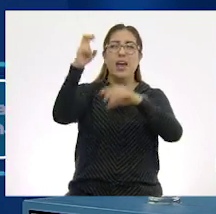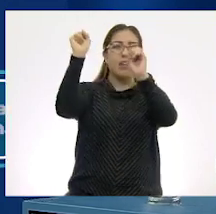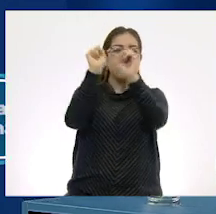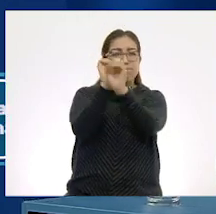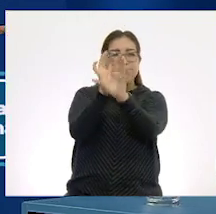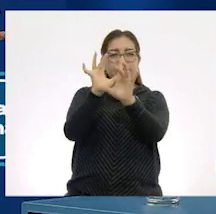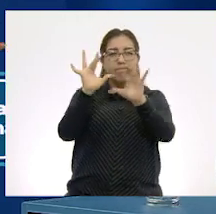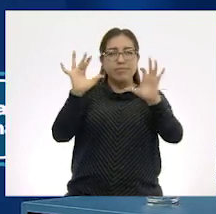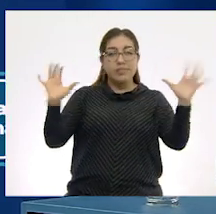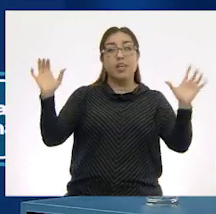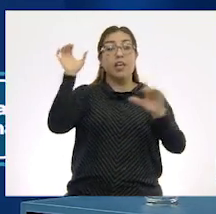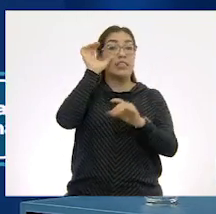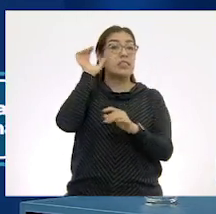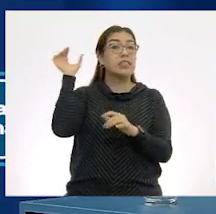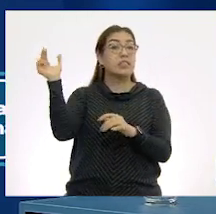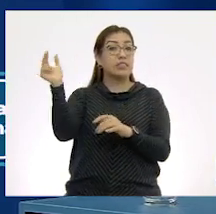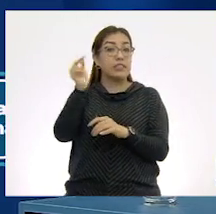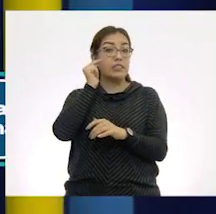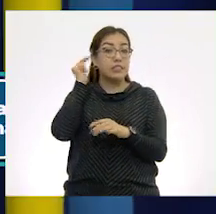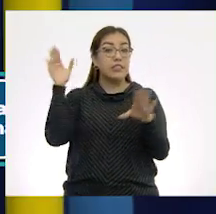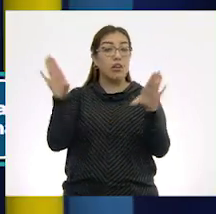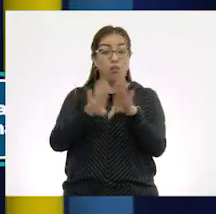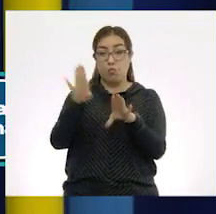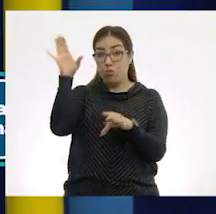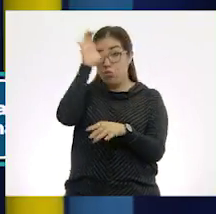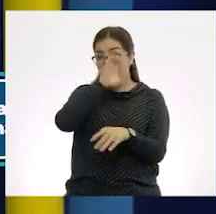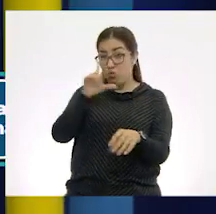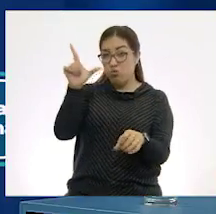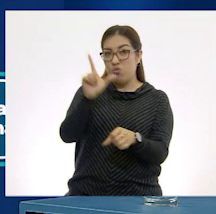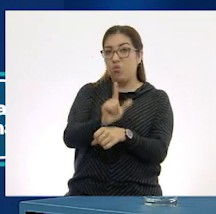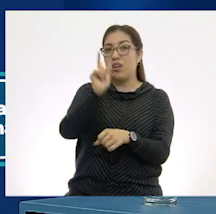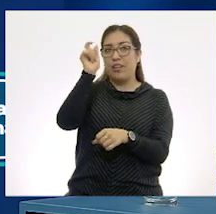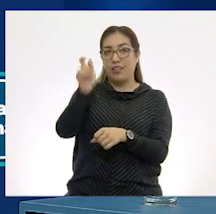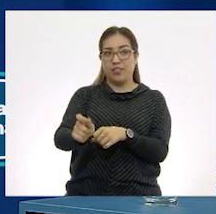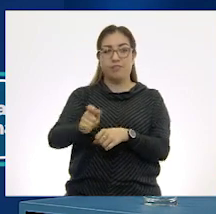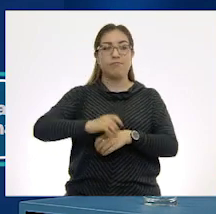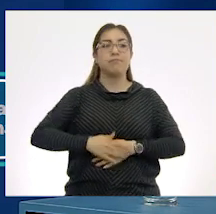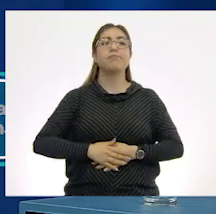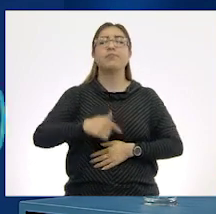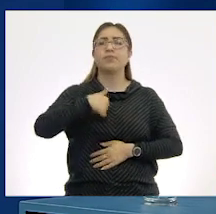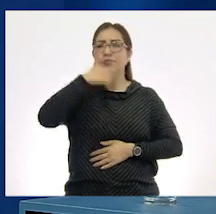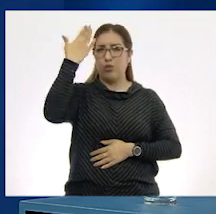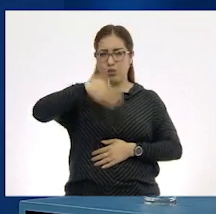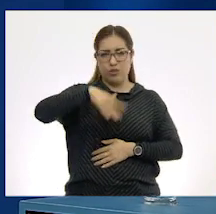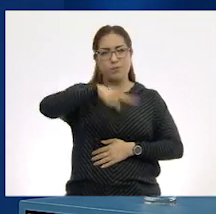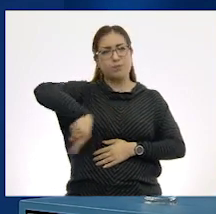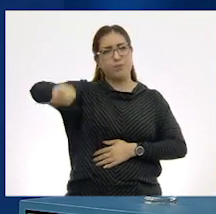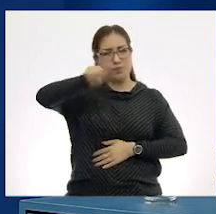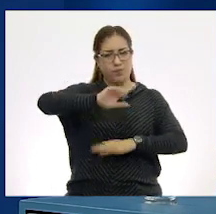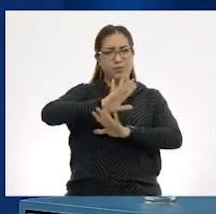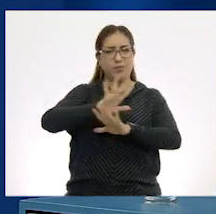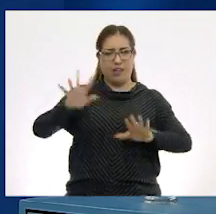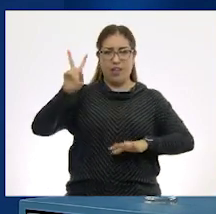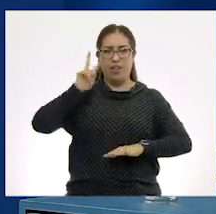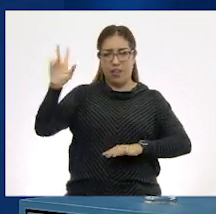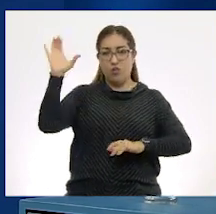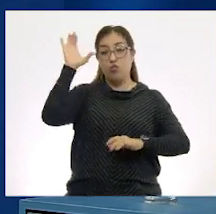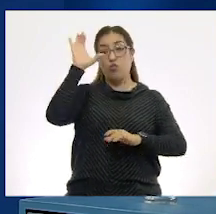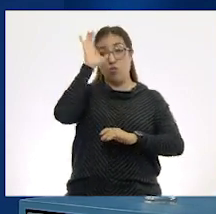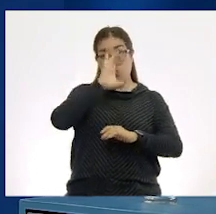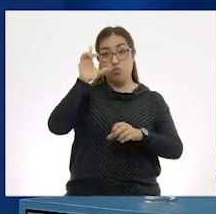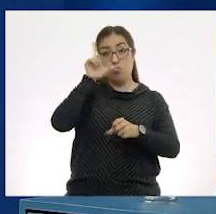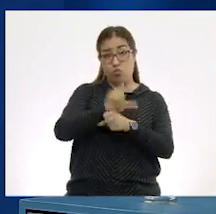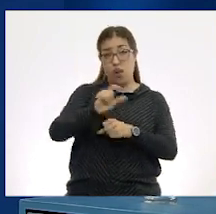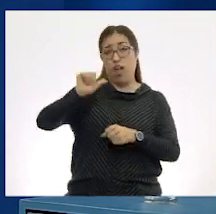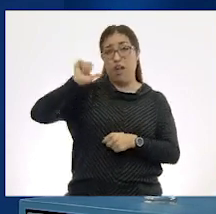la civilización china. Perfecto. Sé que han estado viendo algunas civilizaciones antiguas desde